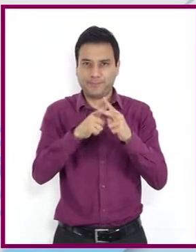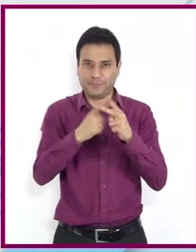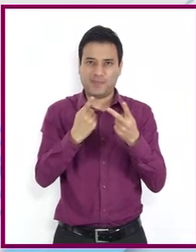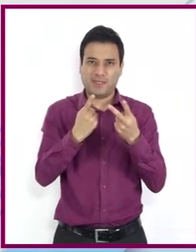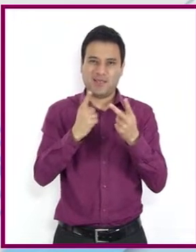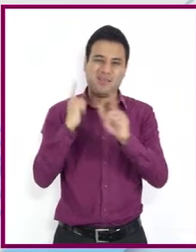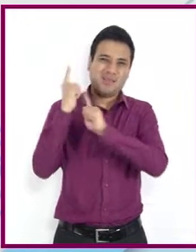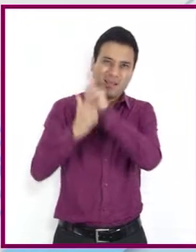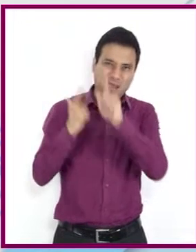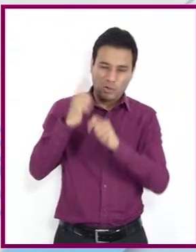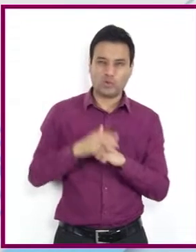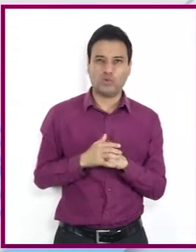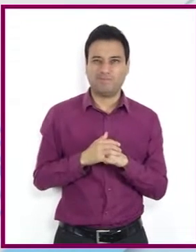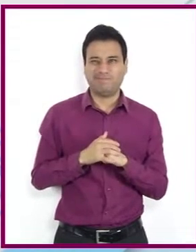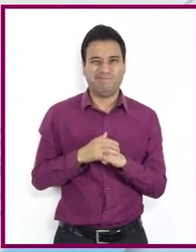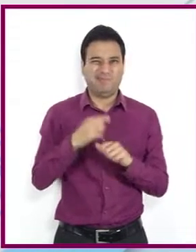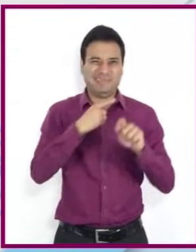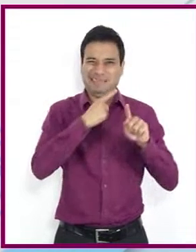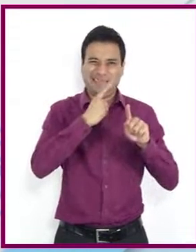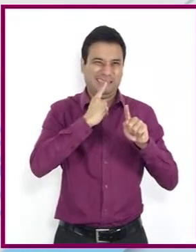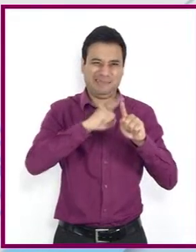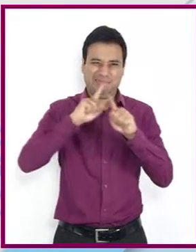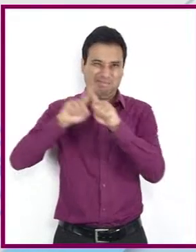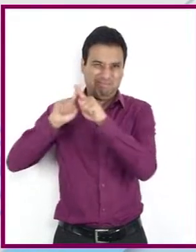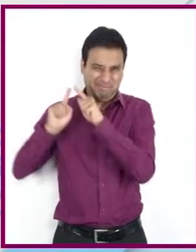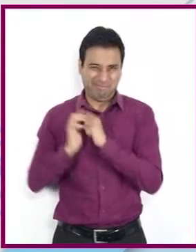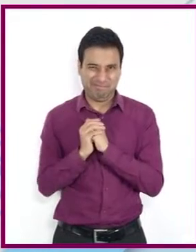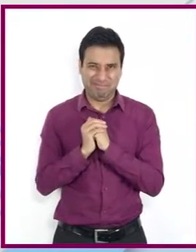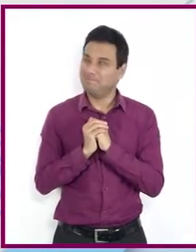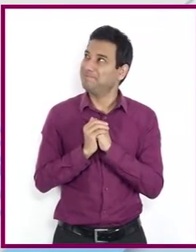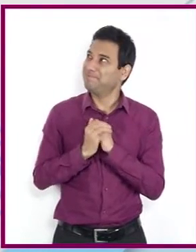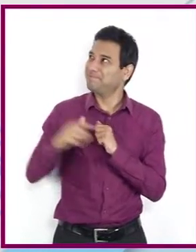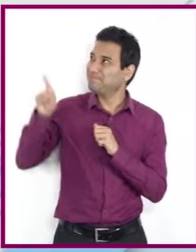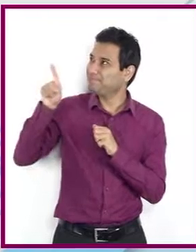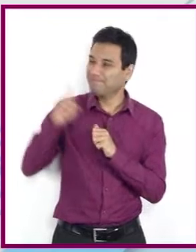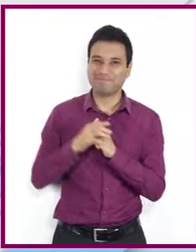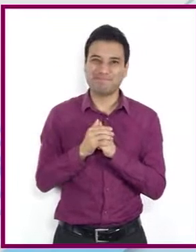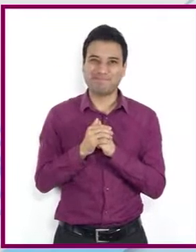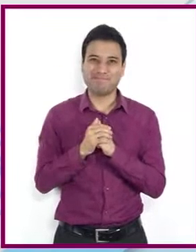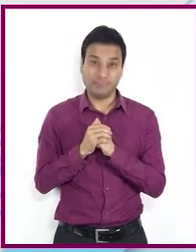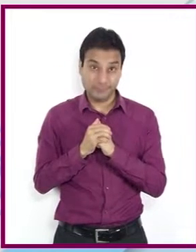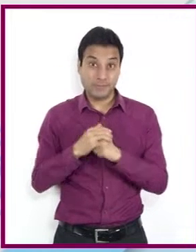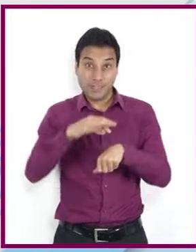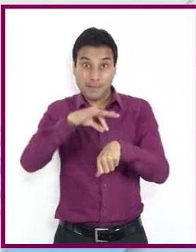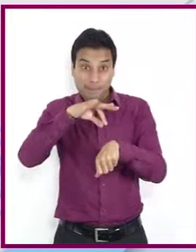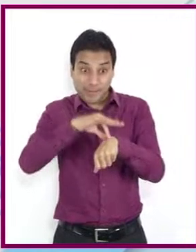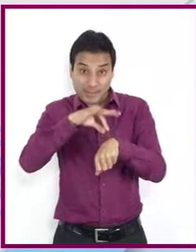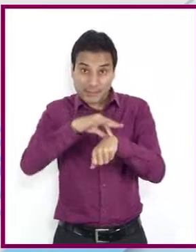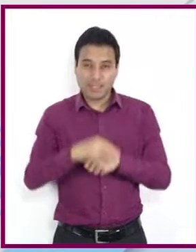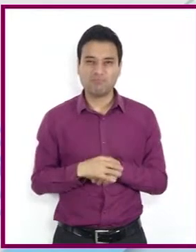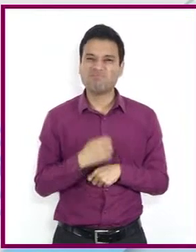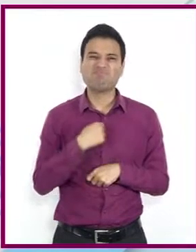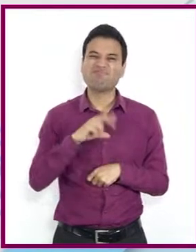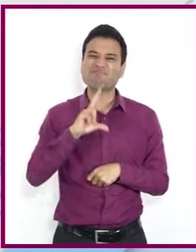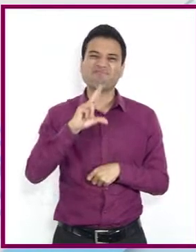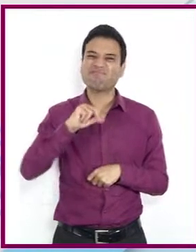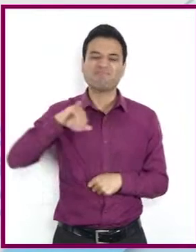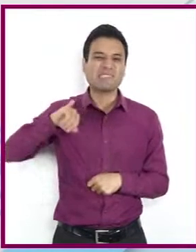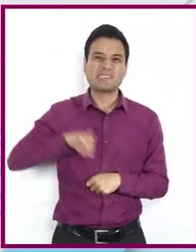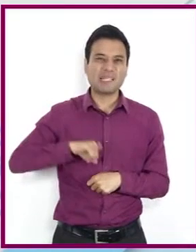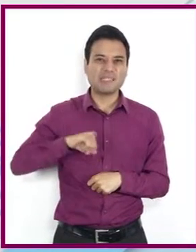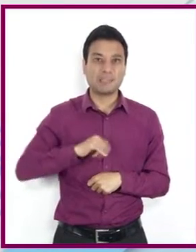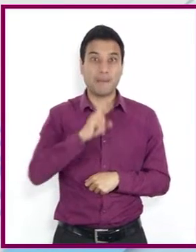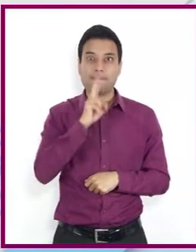Euclides, Pitágoras, Platón, Arquímedes. Me hicieron perder todo el interés en la medicina e interesarme totalmente